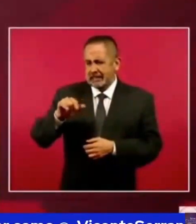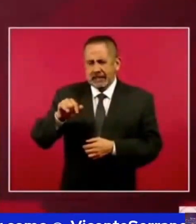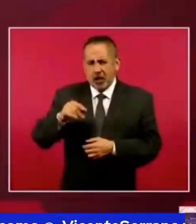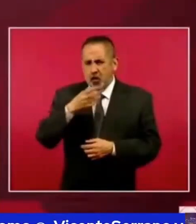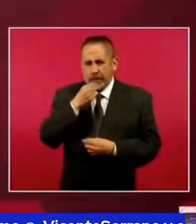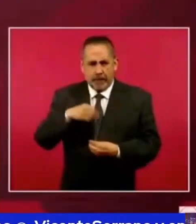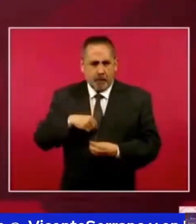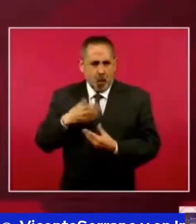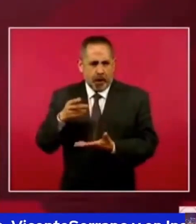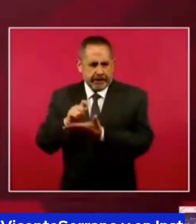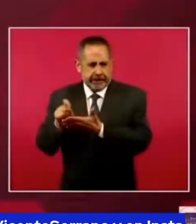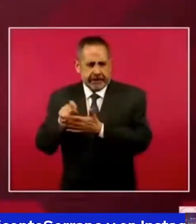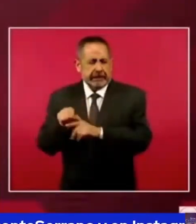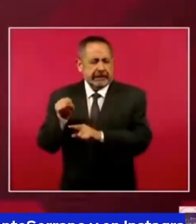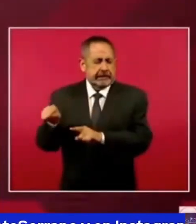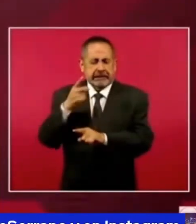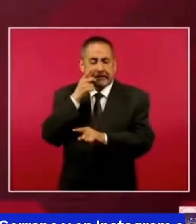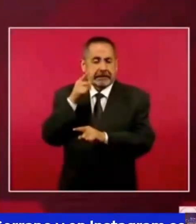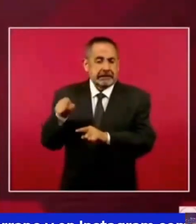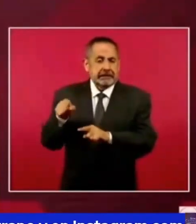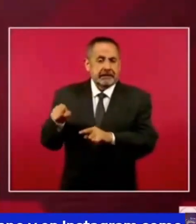poeta,